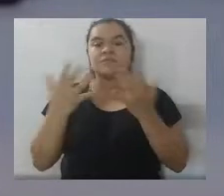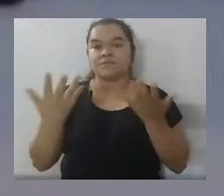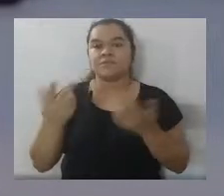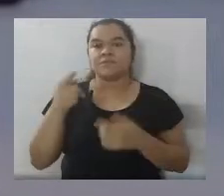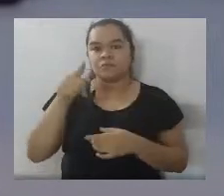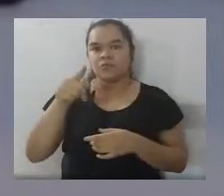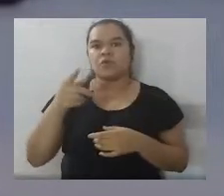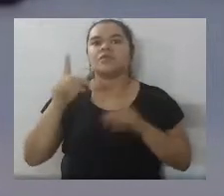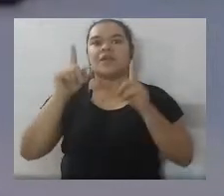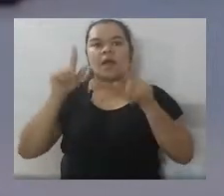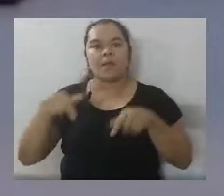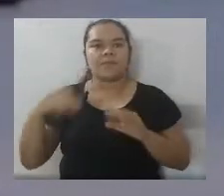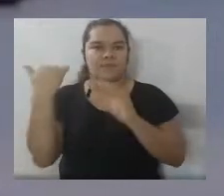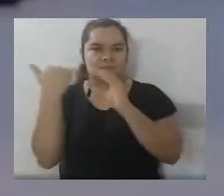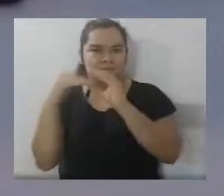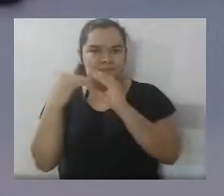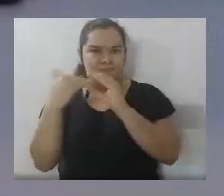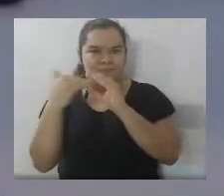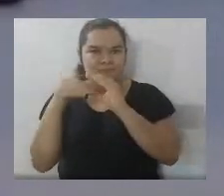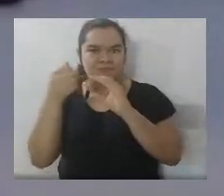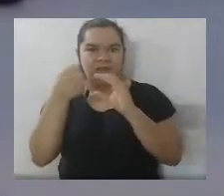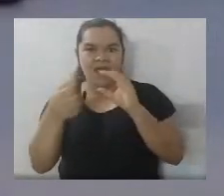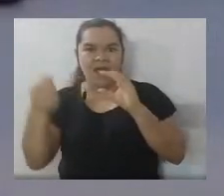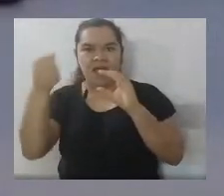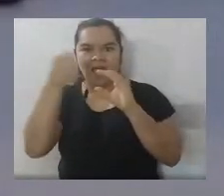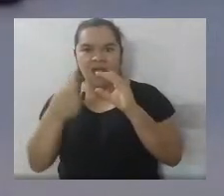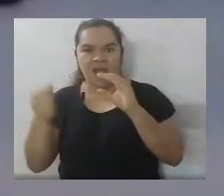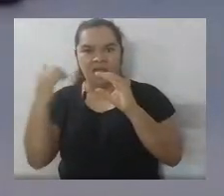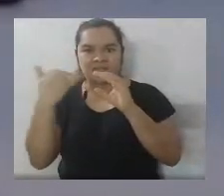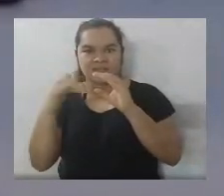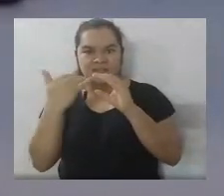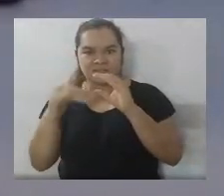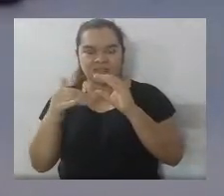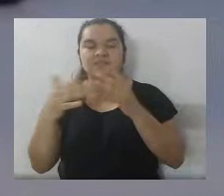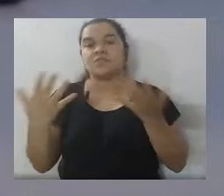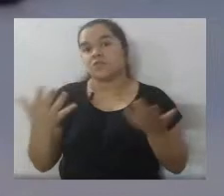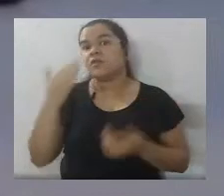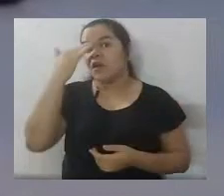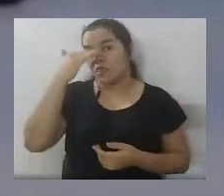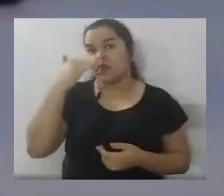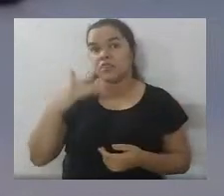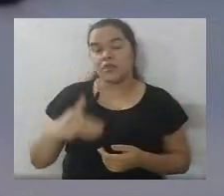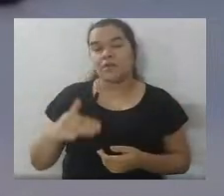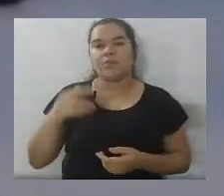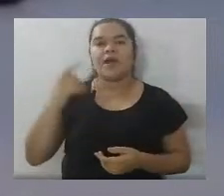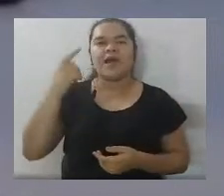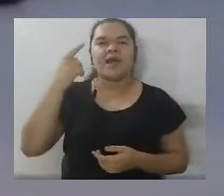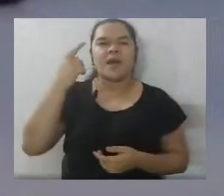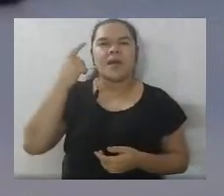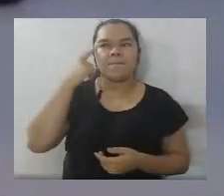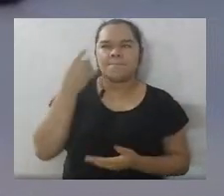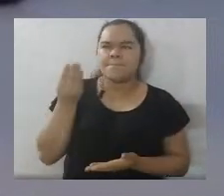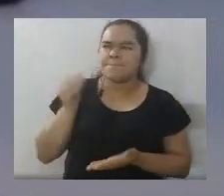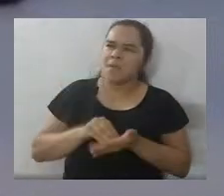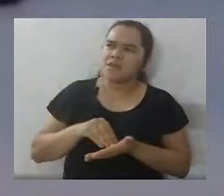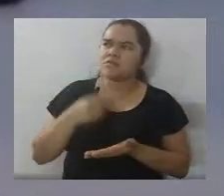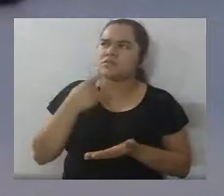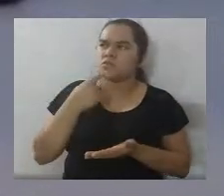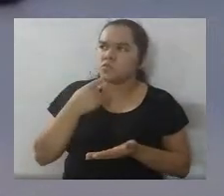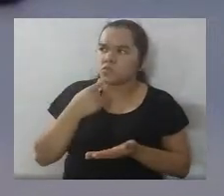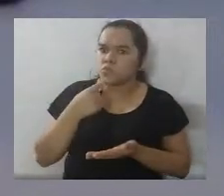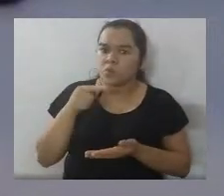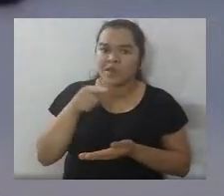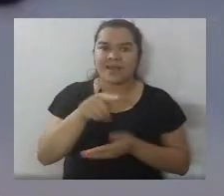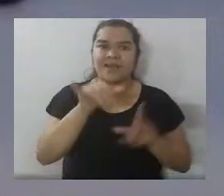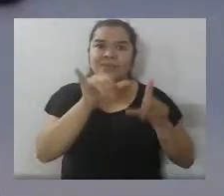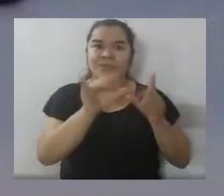Estudiantiles, los correos electrónicos, para que, bueno, seguramente a posteriori van a surgir nuevas dudas o